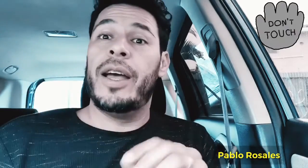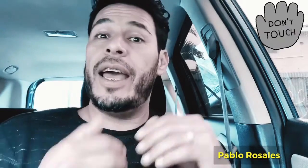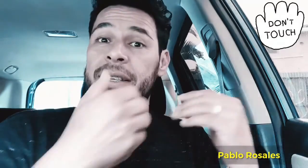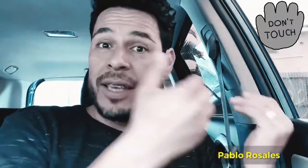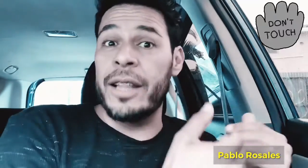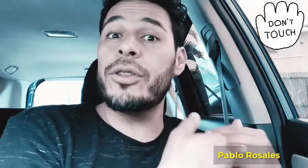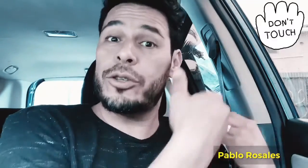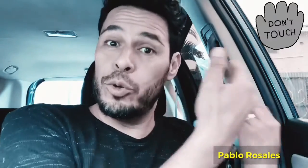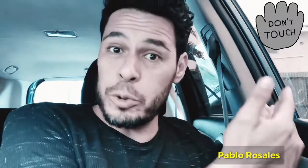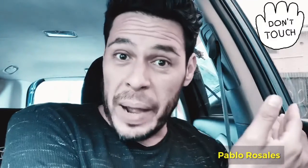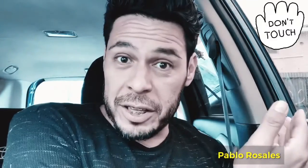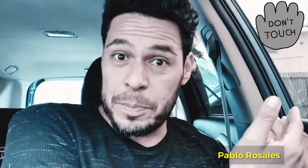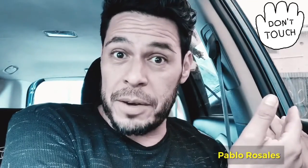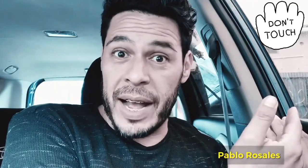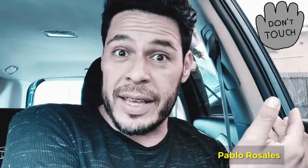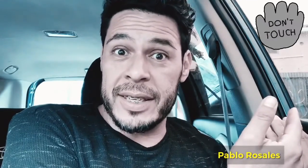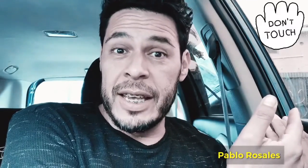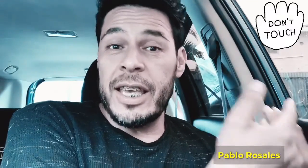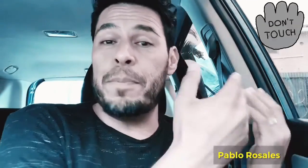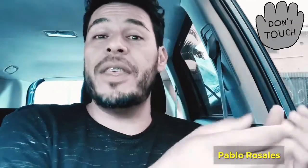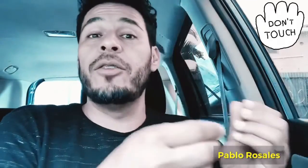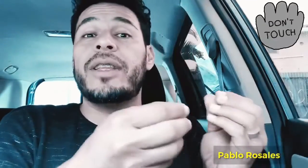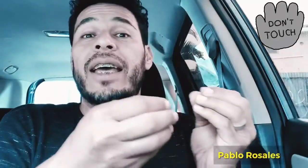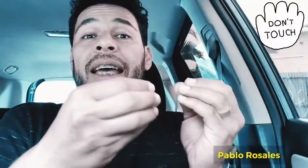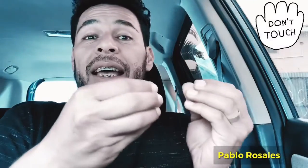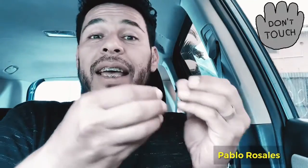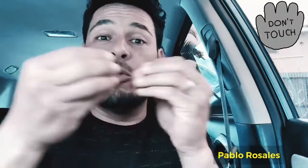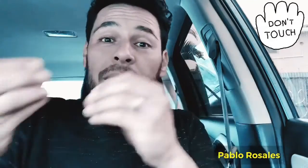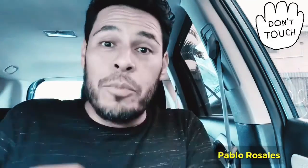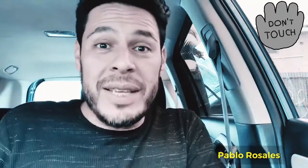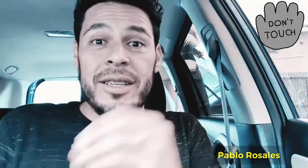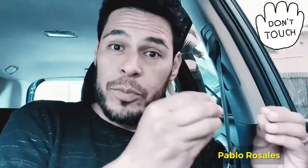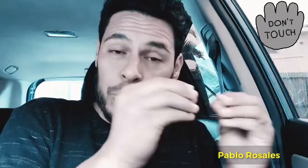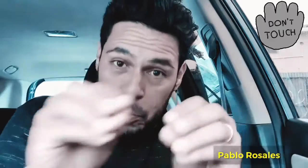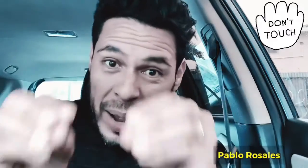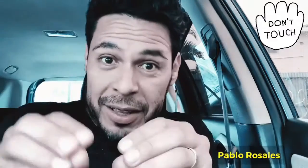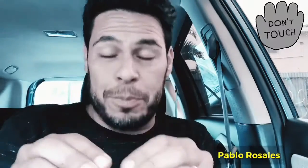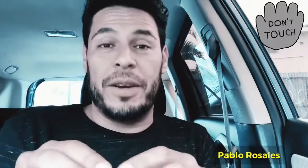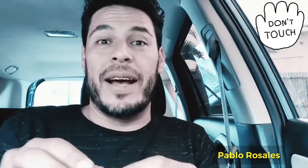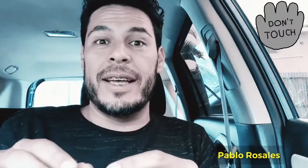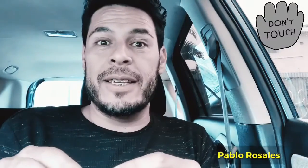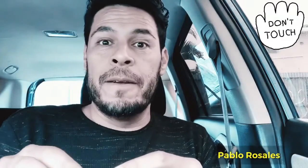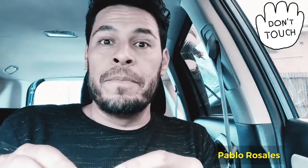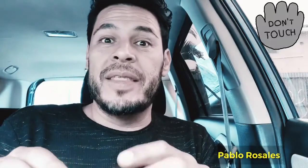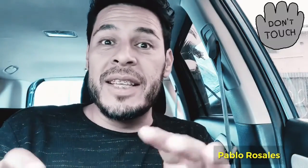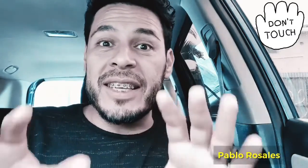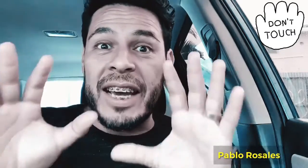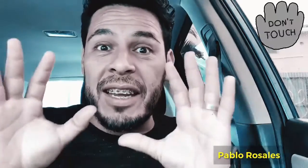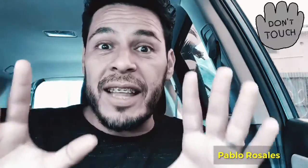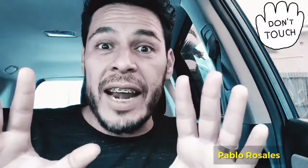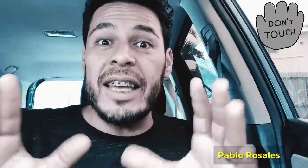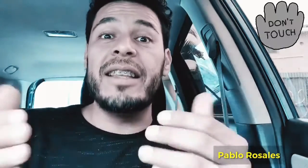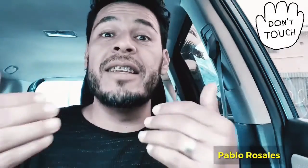contigo enseñándote sus partes privadas y pidiéndote que tú le muestres tus partes privadas, tienes